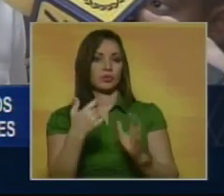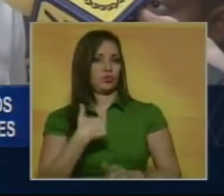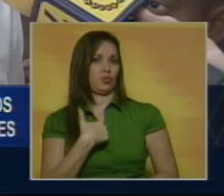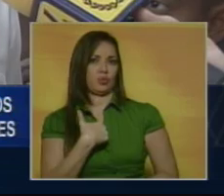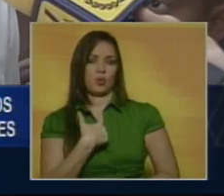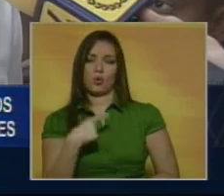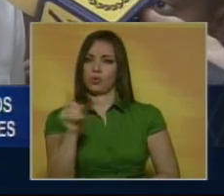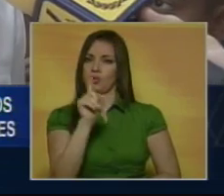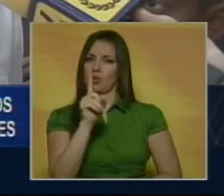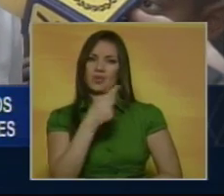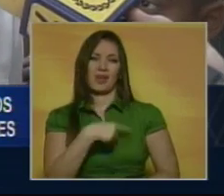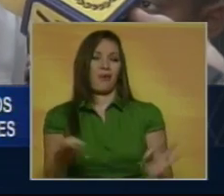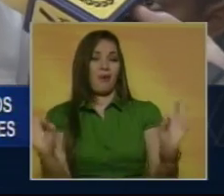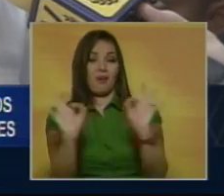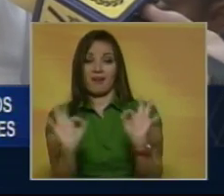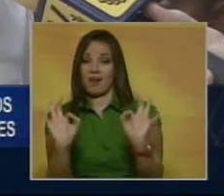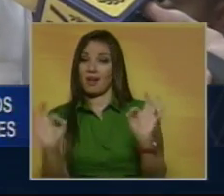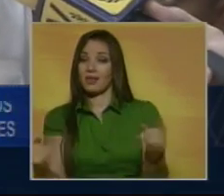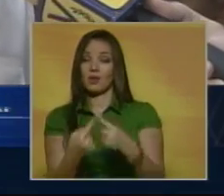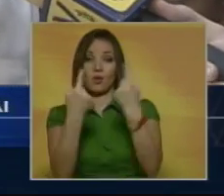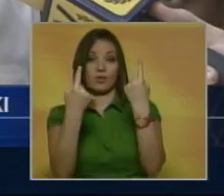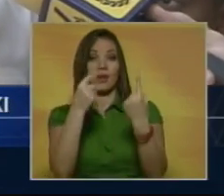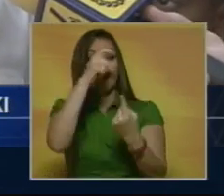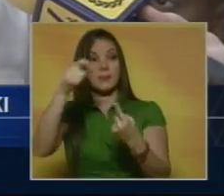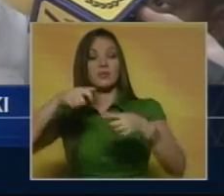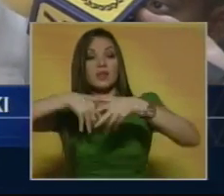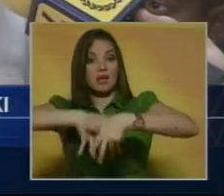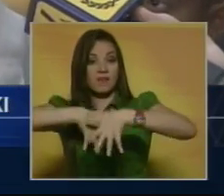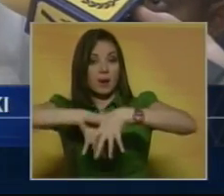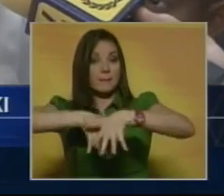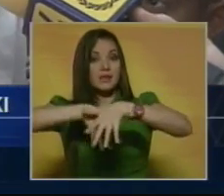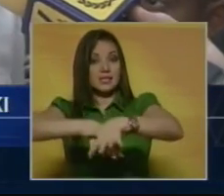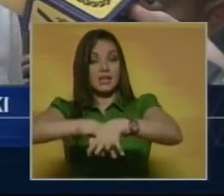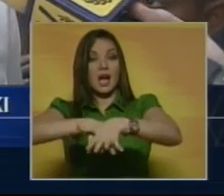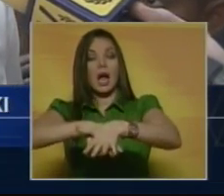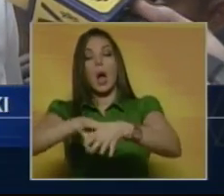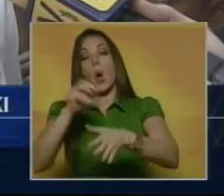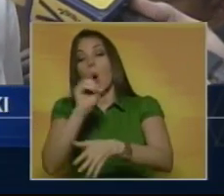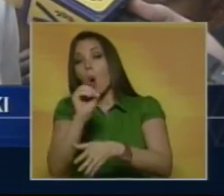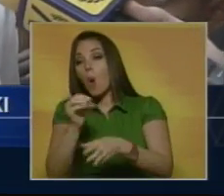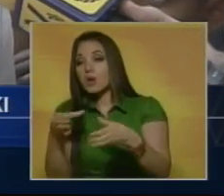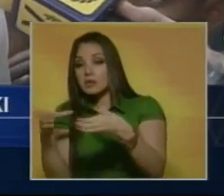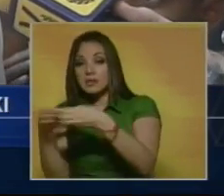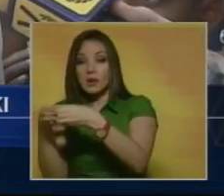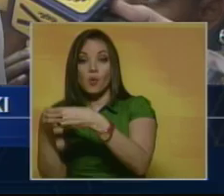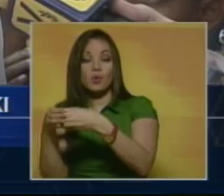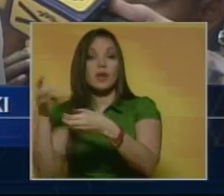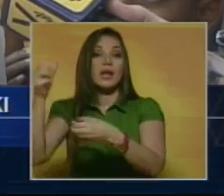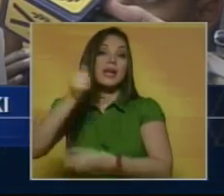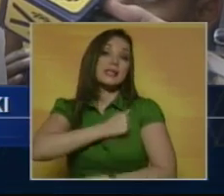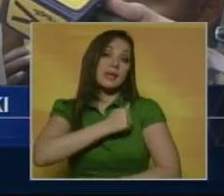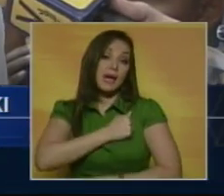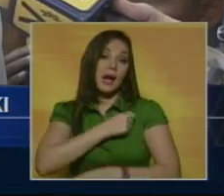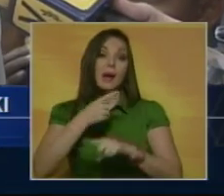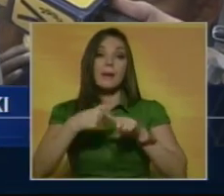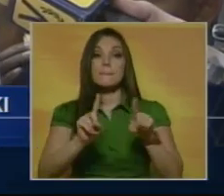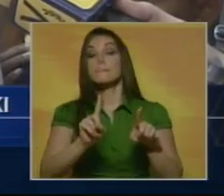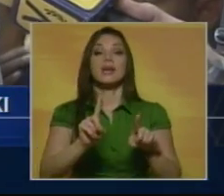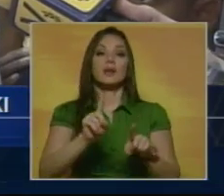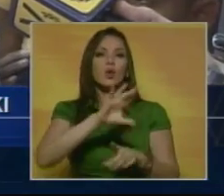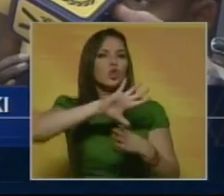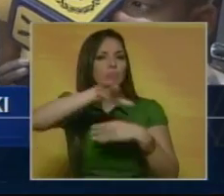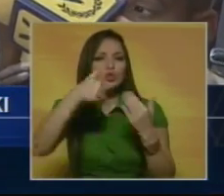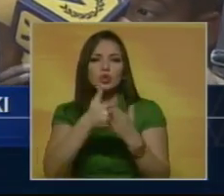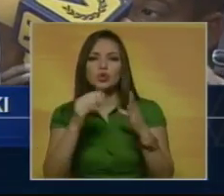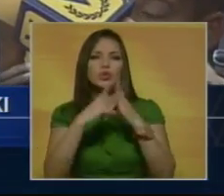contra de la gente que va a marchar o que se concentra en Chacao, pero todos sabemos que el país no es